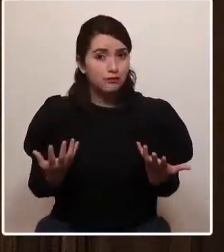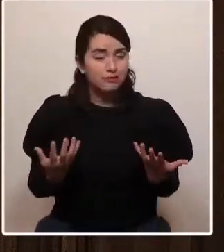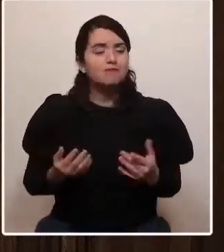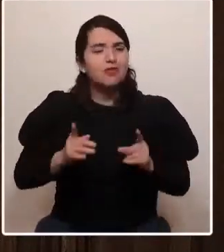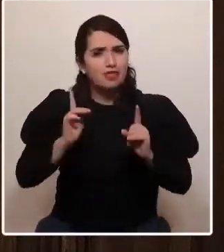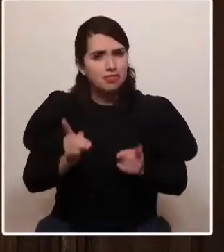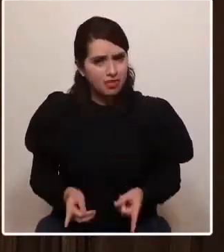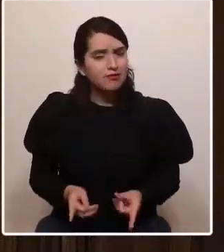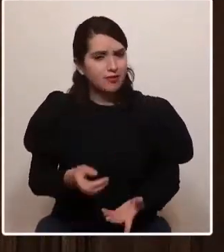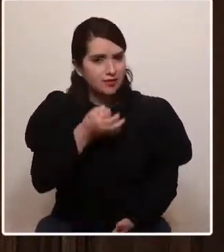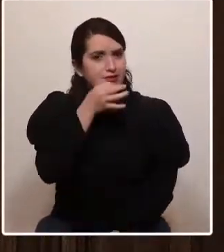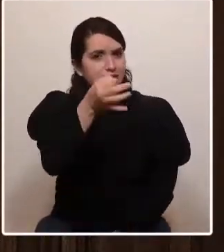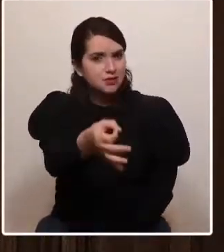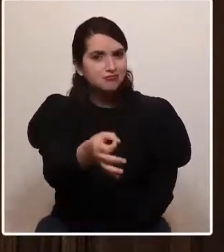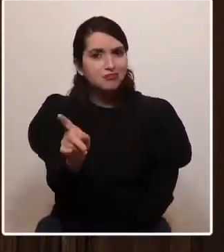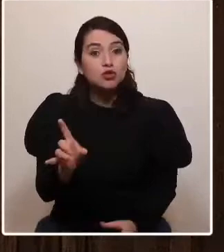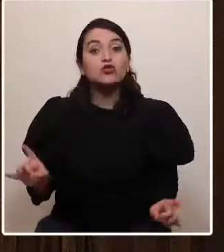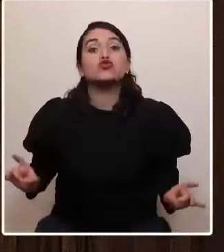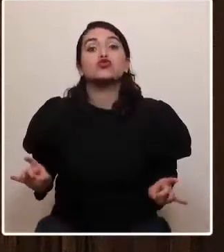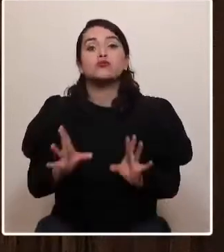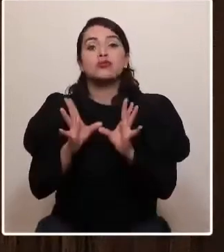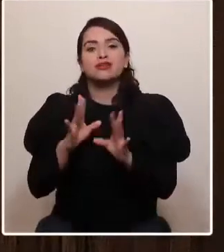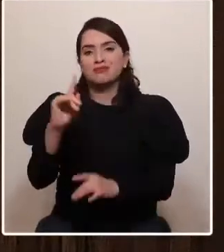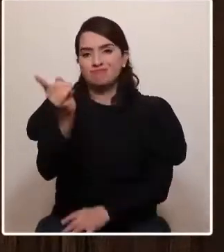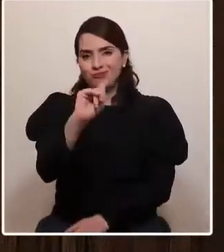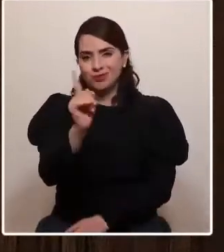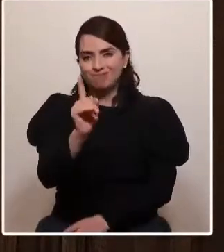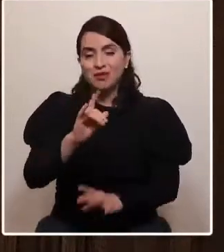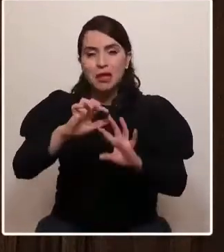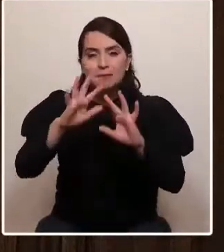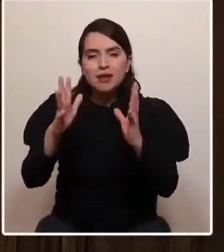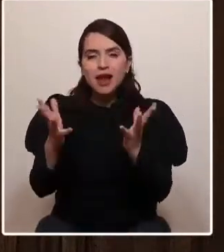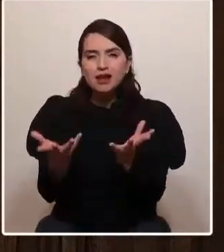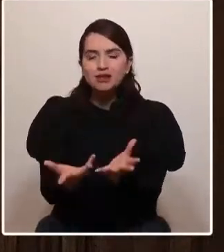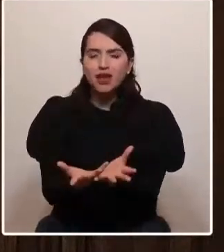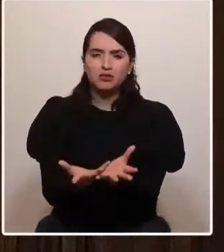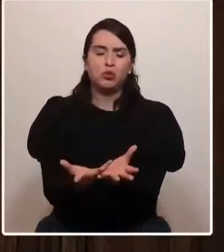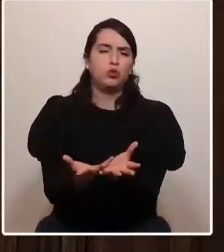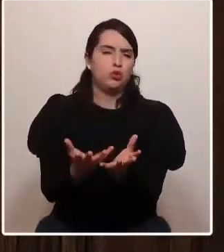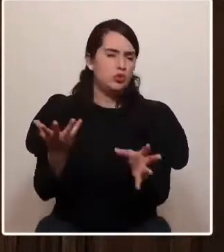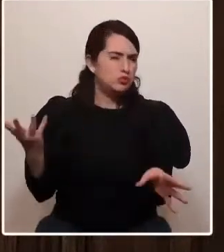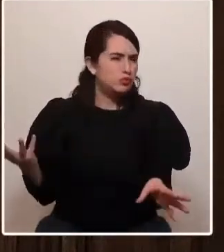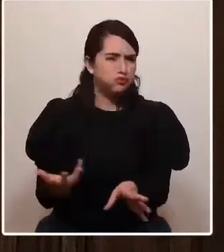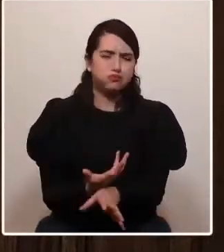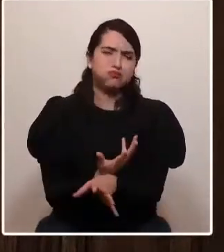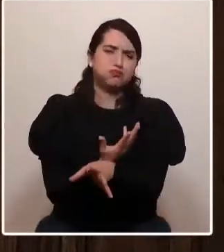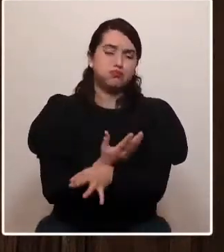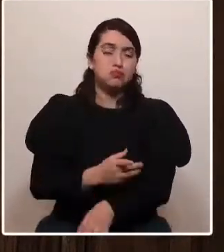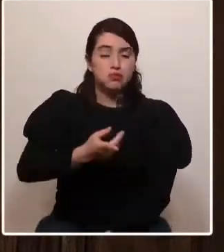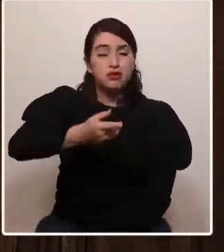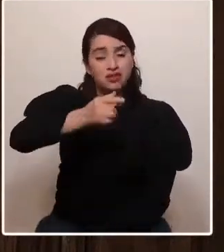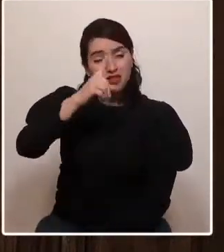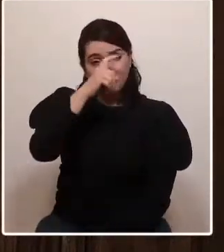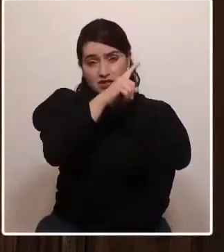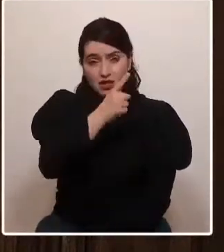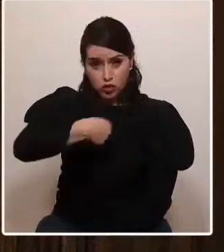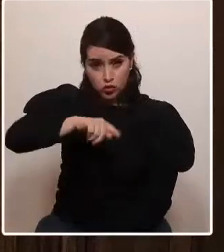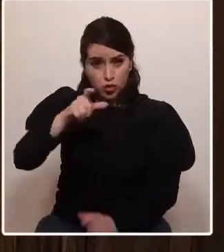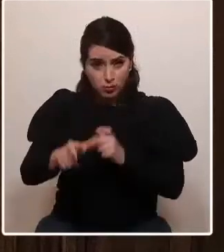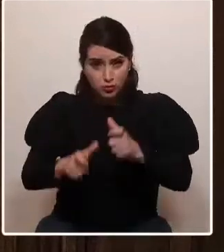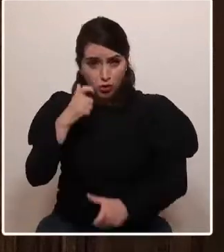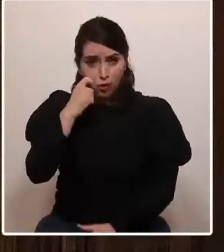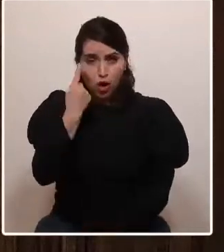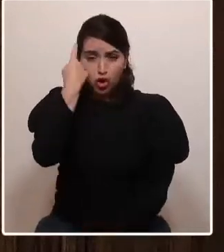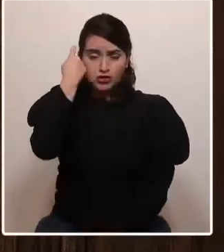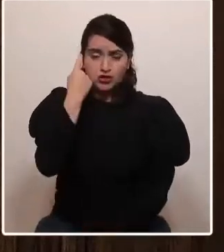reconocer que esto no es fortuito. Nuestro planeta ha sido impactado, nos ha costado tomar conciencia. Es por esto que